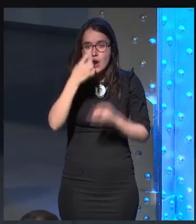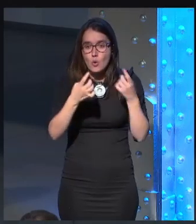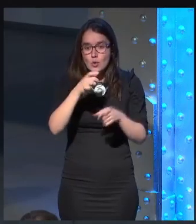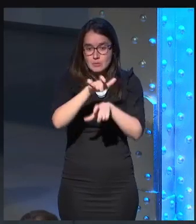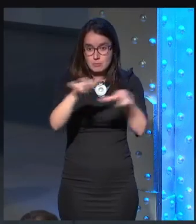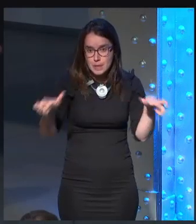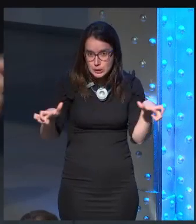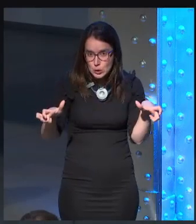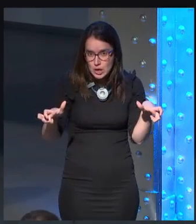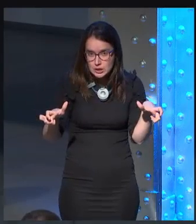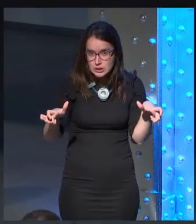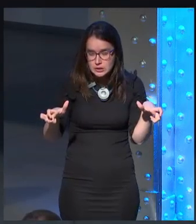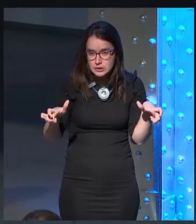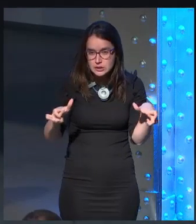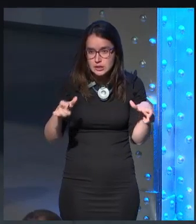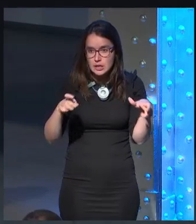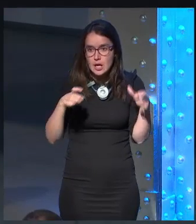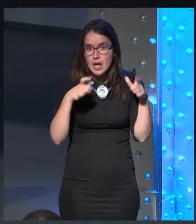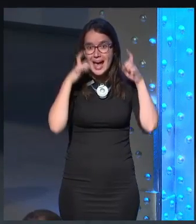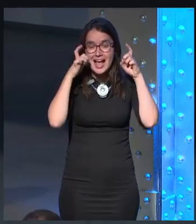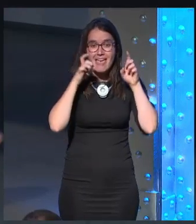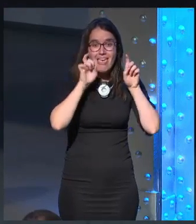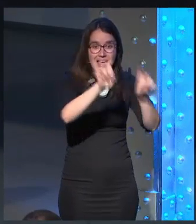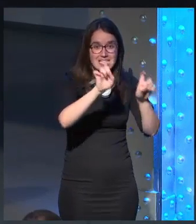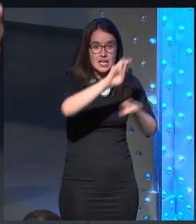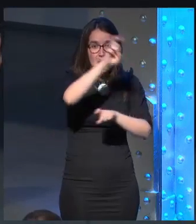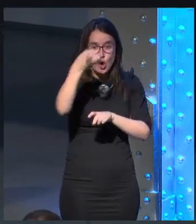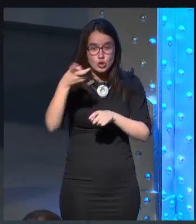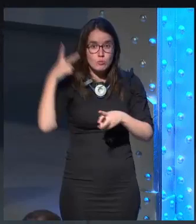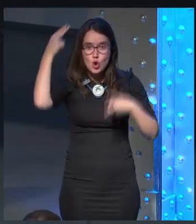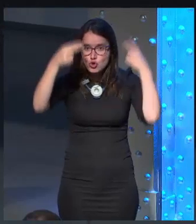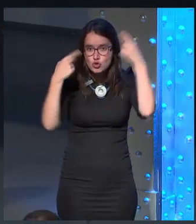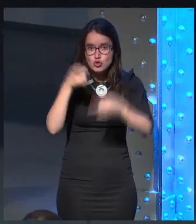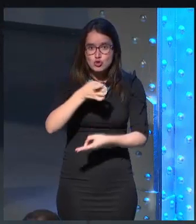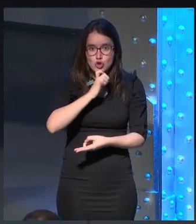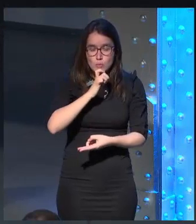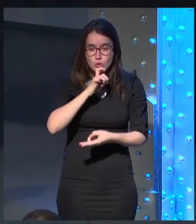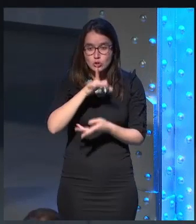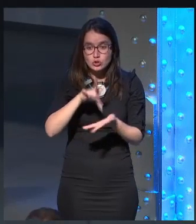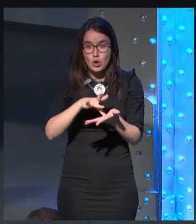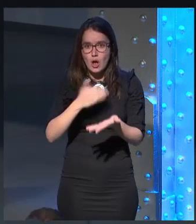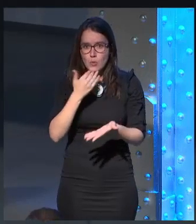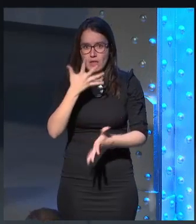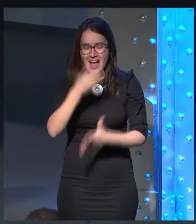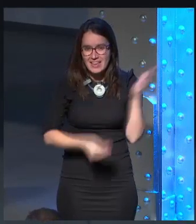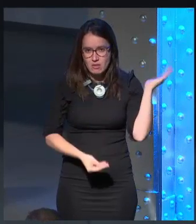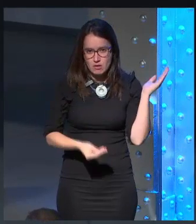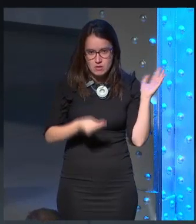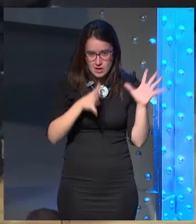de la tripulación enseñan a otros a cortarse el pelo. Y que luego, una vez allí, ocurren algunos accidentes desagradables con ello.